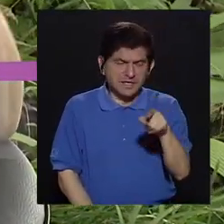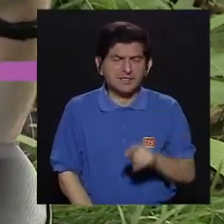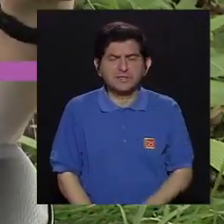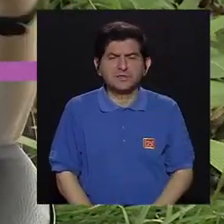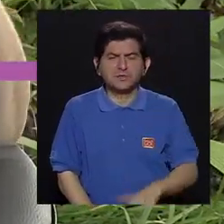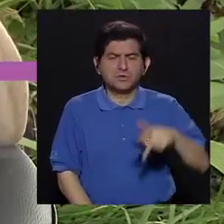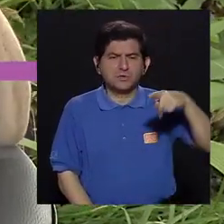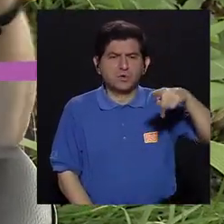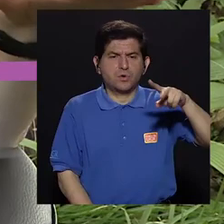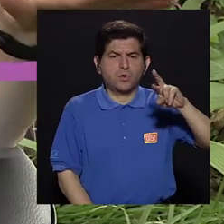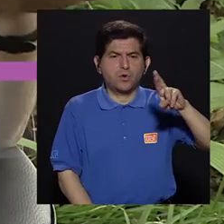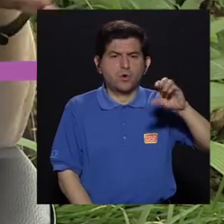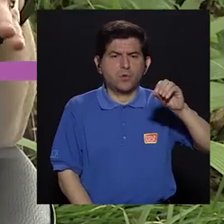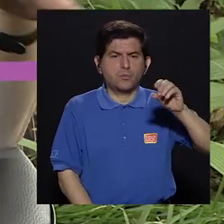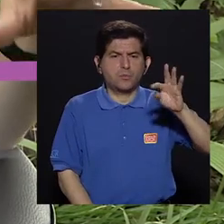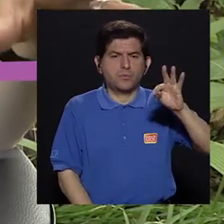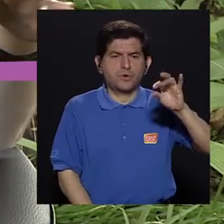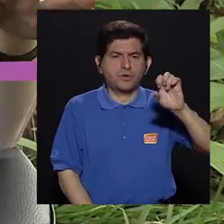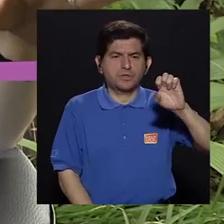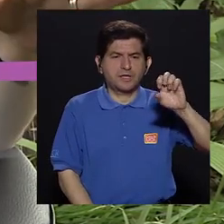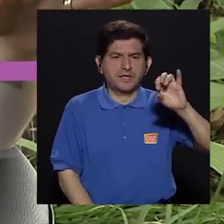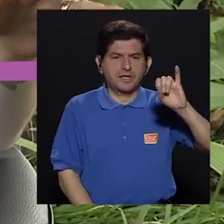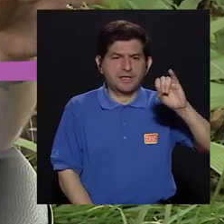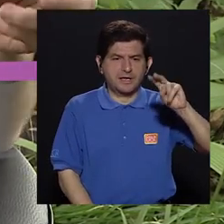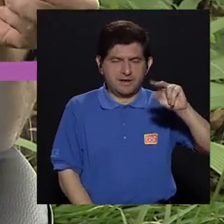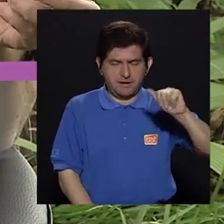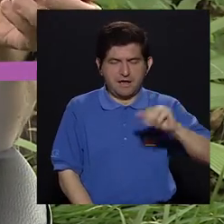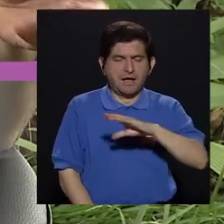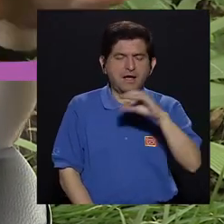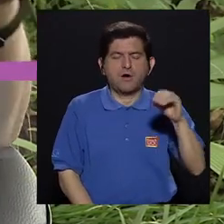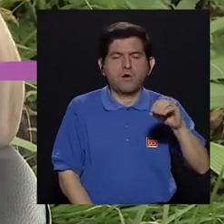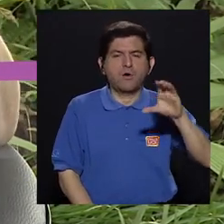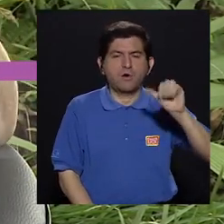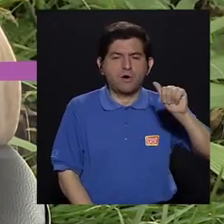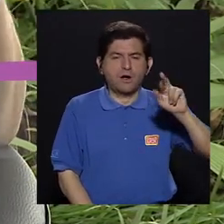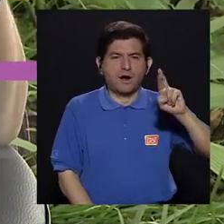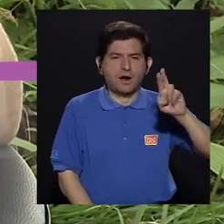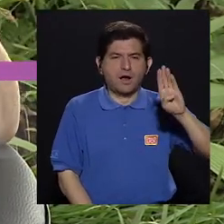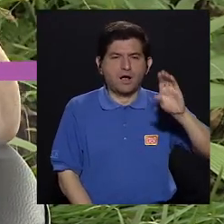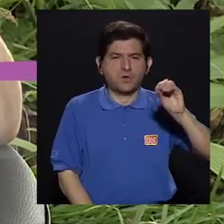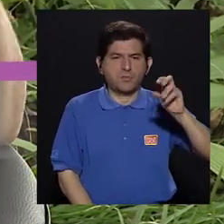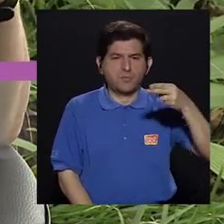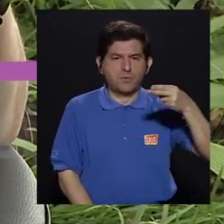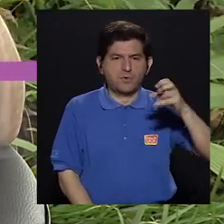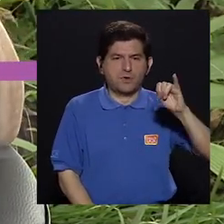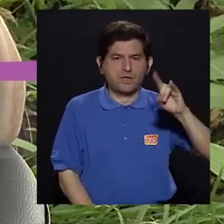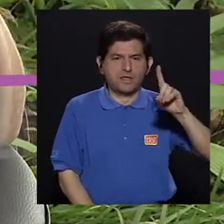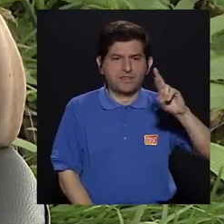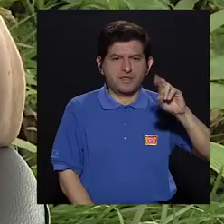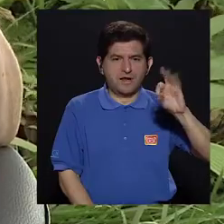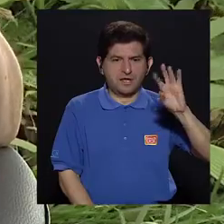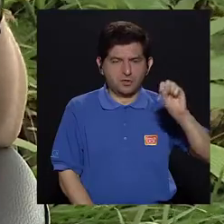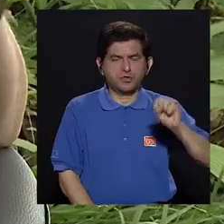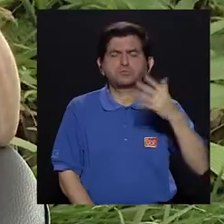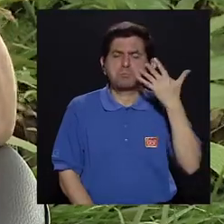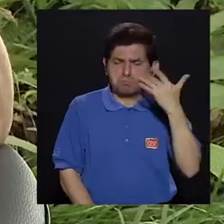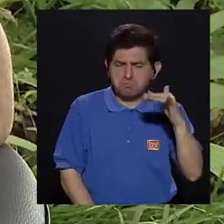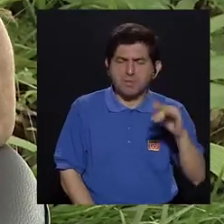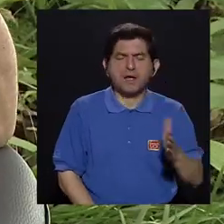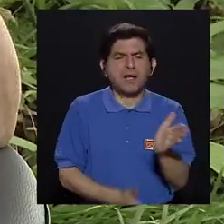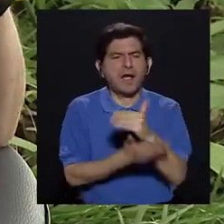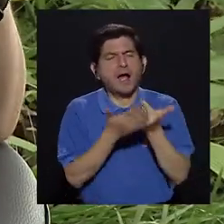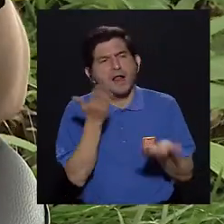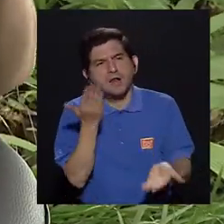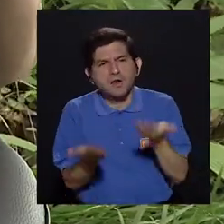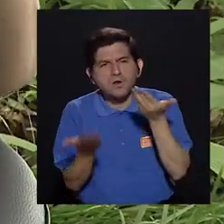de las proteínas, de los carbohidratos, ¿verdad? Los frijoles son similares entre sí. Tal vez haya algunos